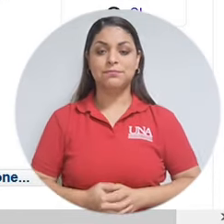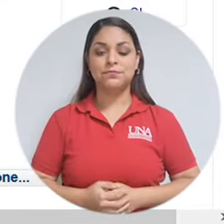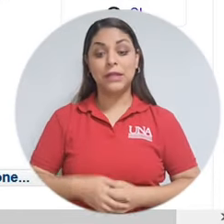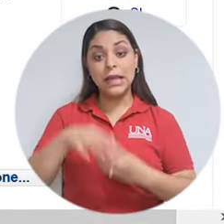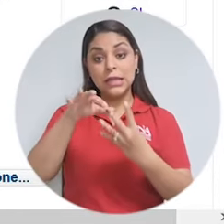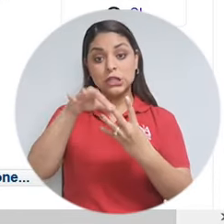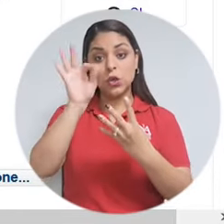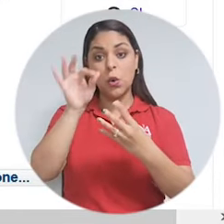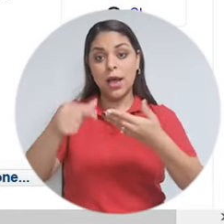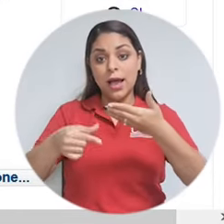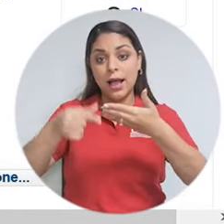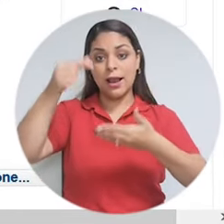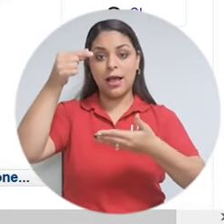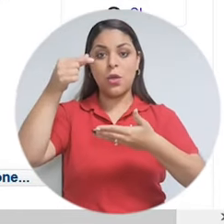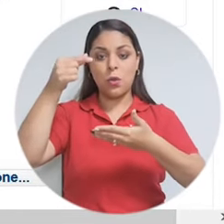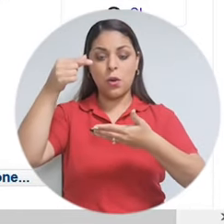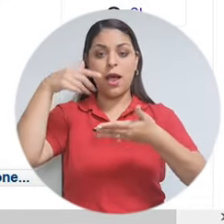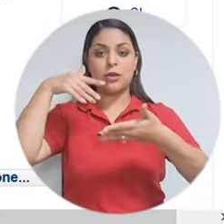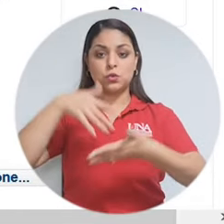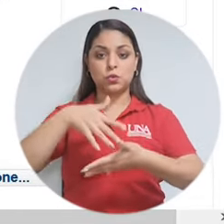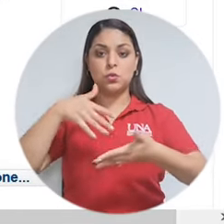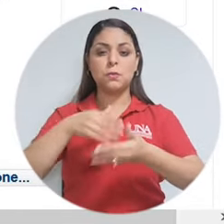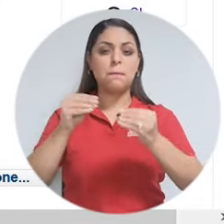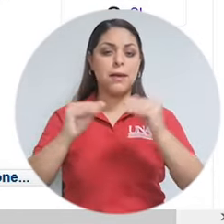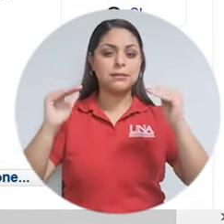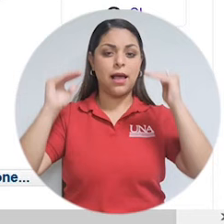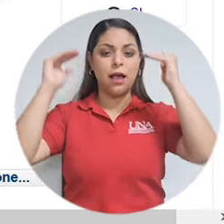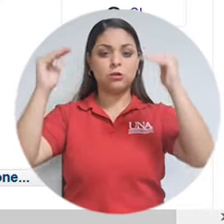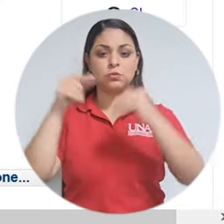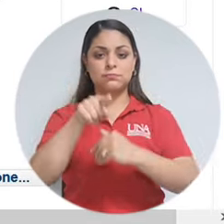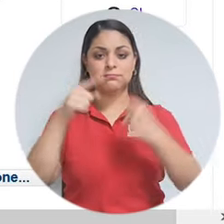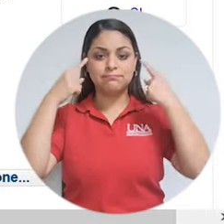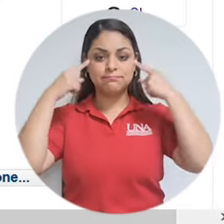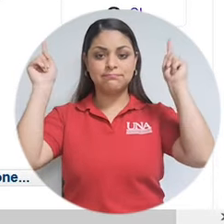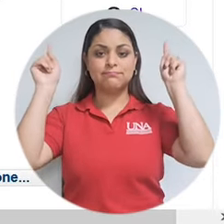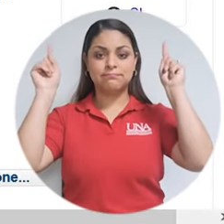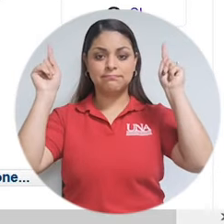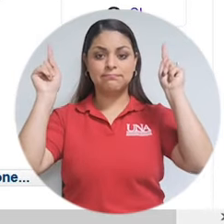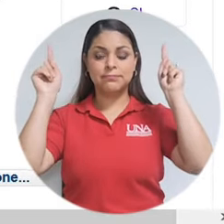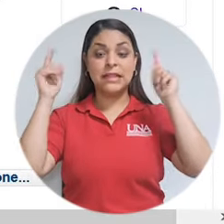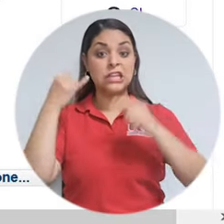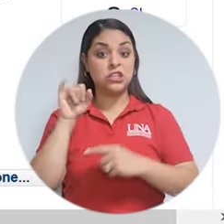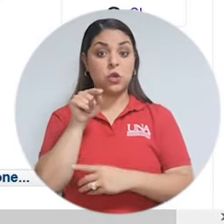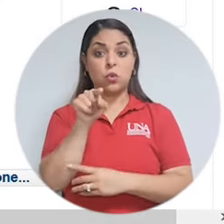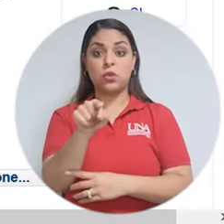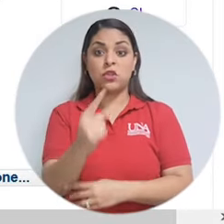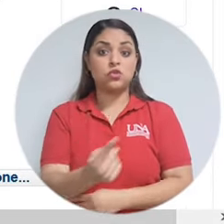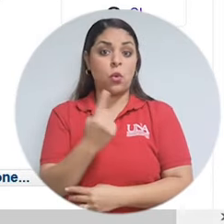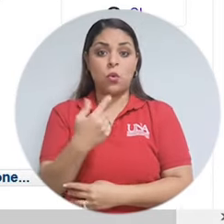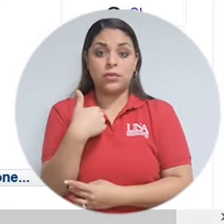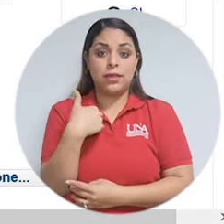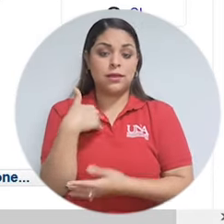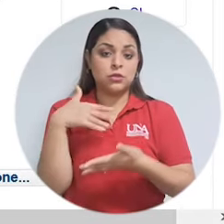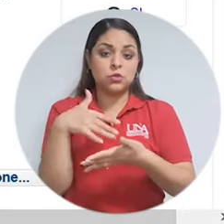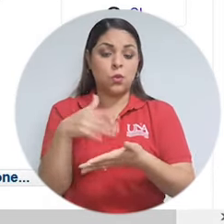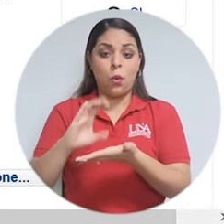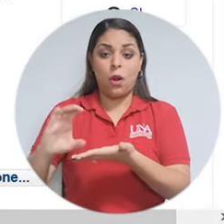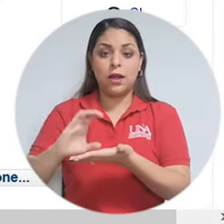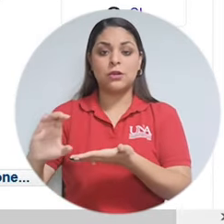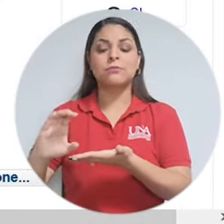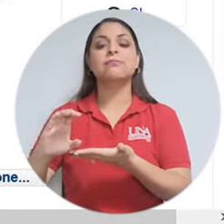el grado académico más alto obtenido. En caso que usted solo tenga estudios de